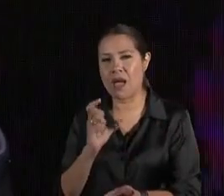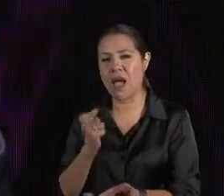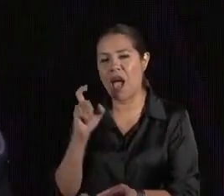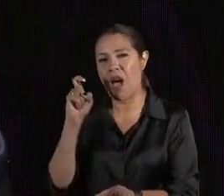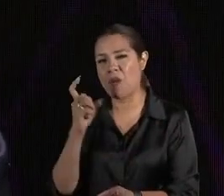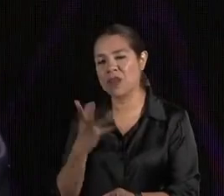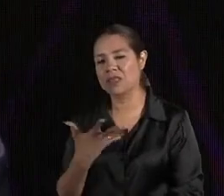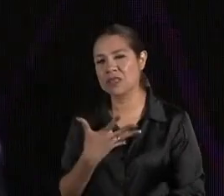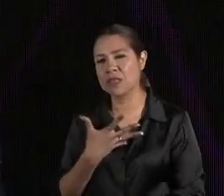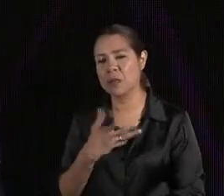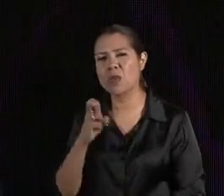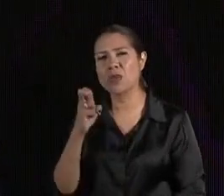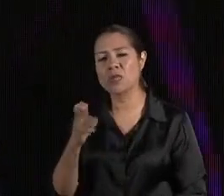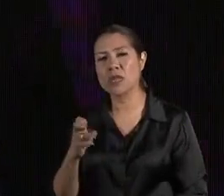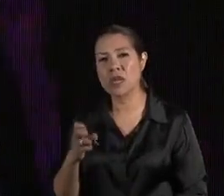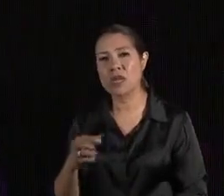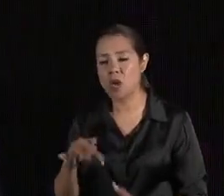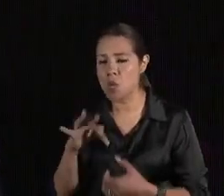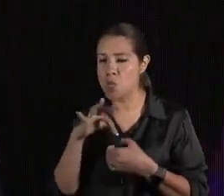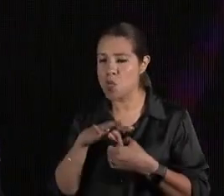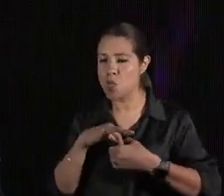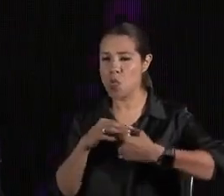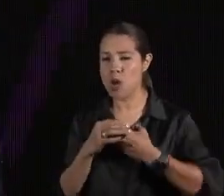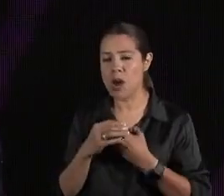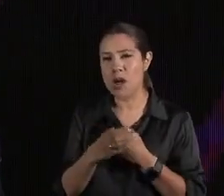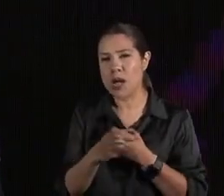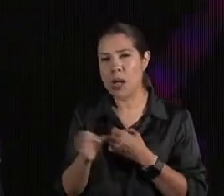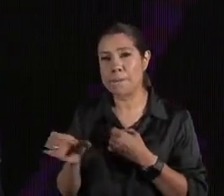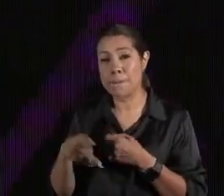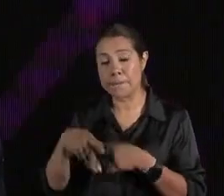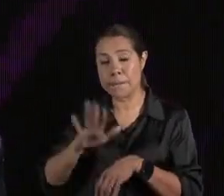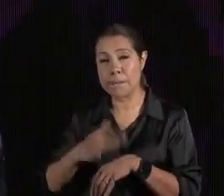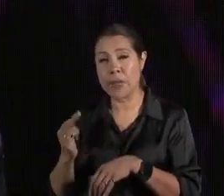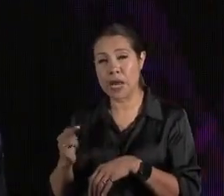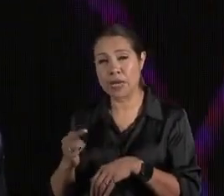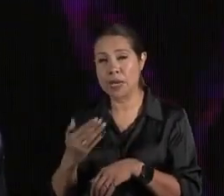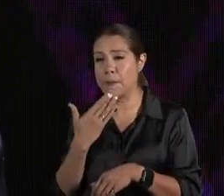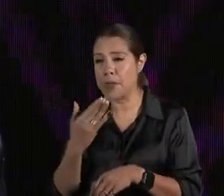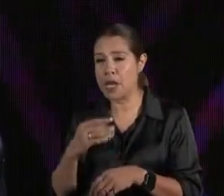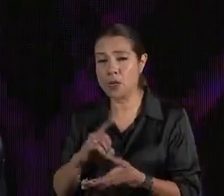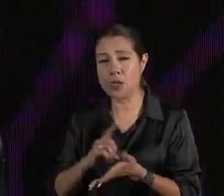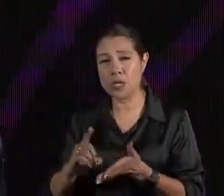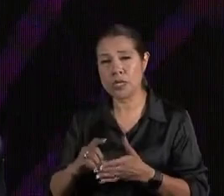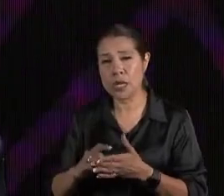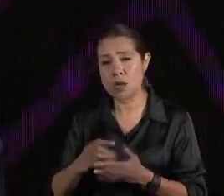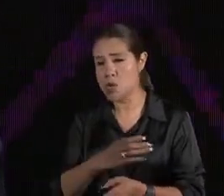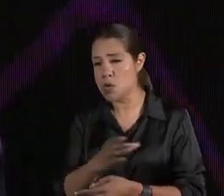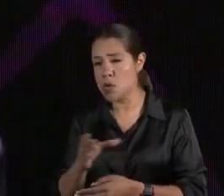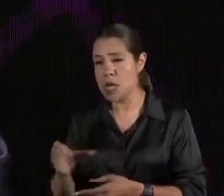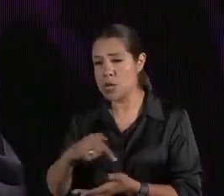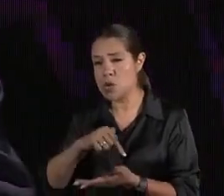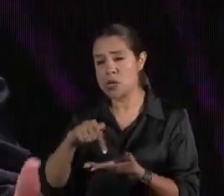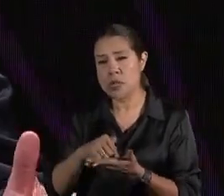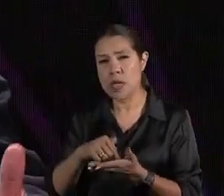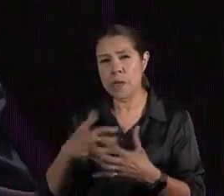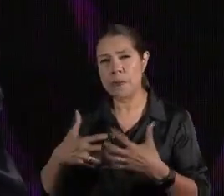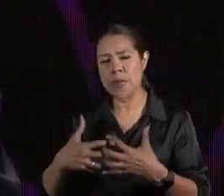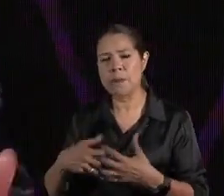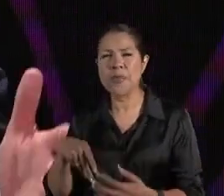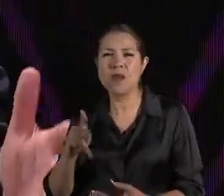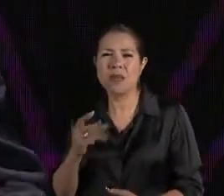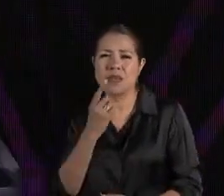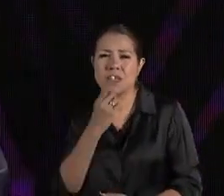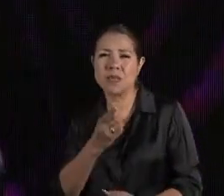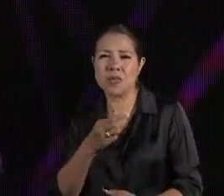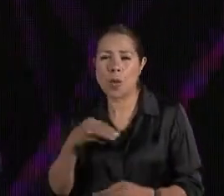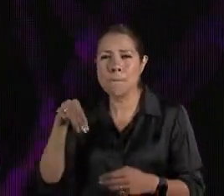se tiene. Por eso el ahorro hay que centrarlo en el campo, para que tenga viabilidad el desarrollo en la ciudad y en la empresa. Pero ¿qué podemos decir si el